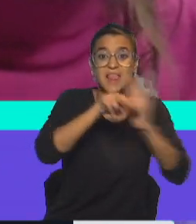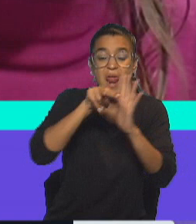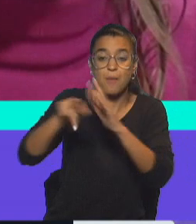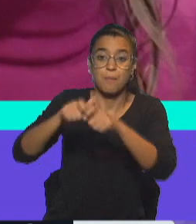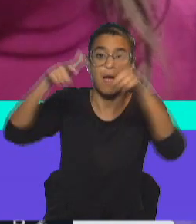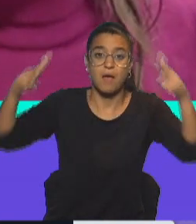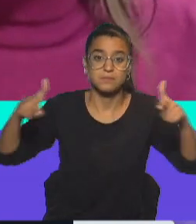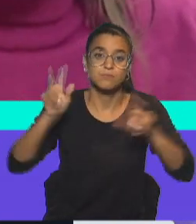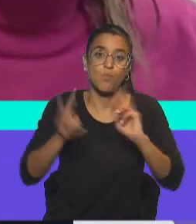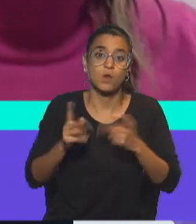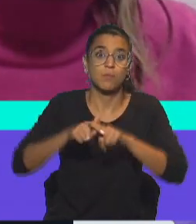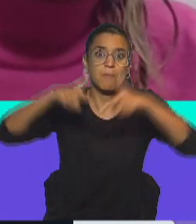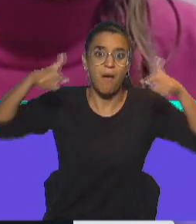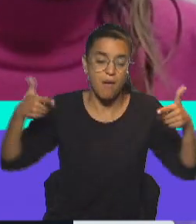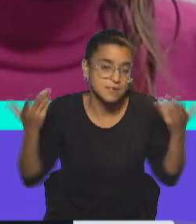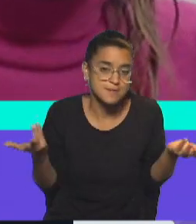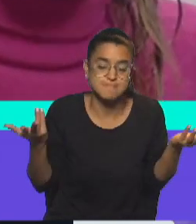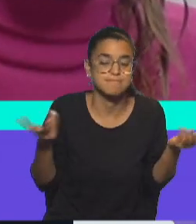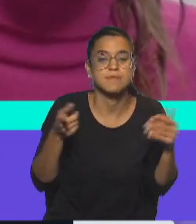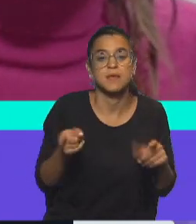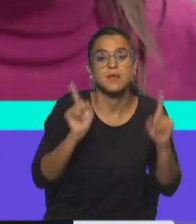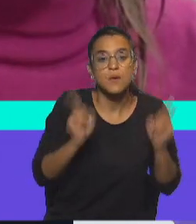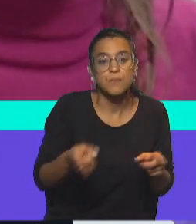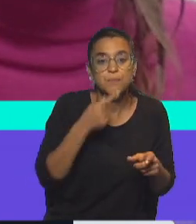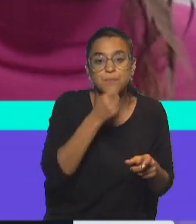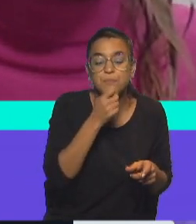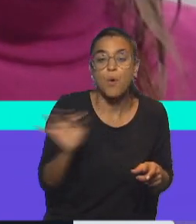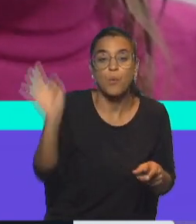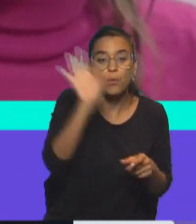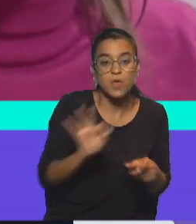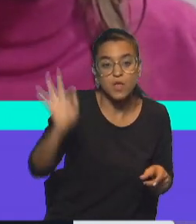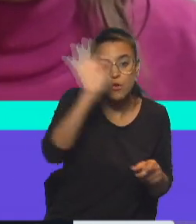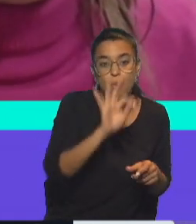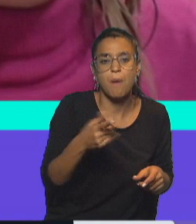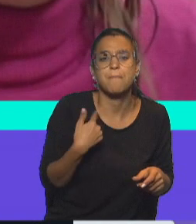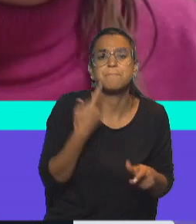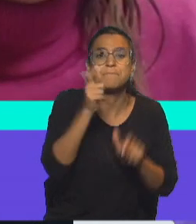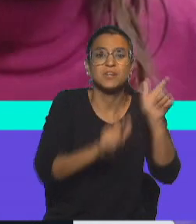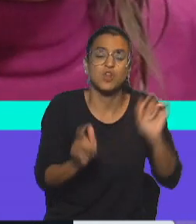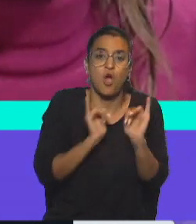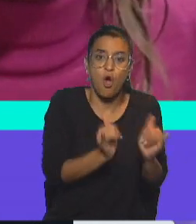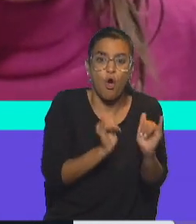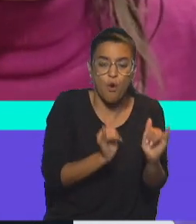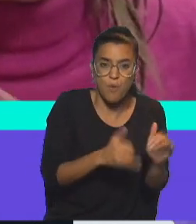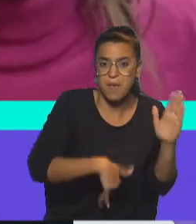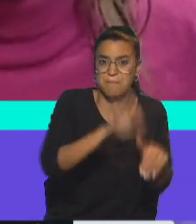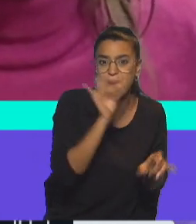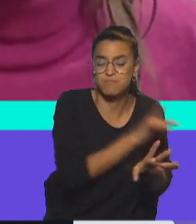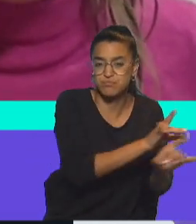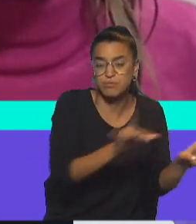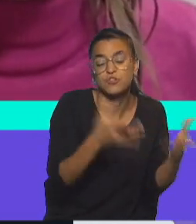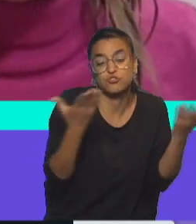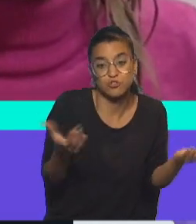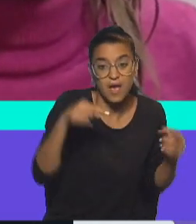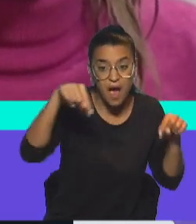más fallecidos. Y proporcionalmente, como el virus afecta más a las personas más jóvenes, bueno, es que,